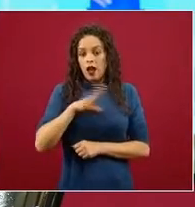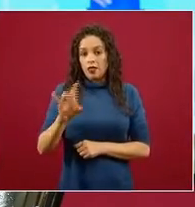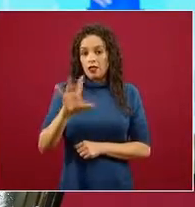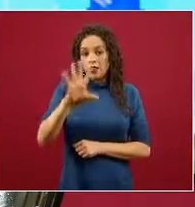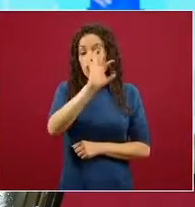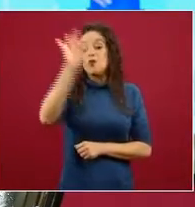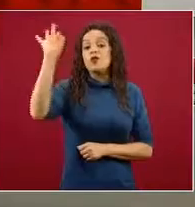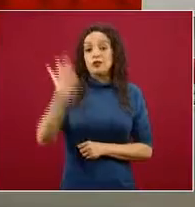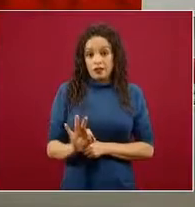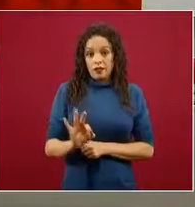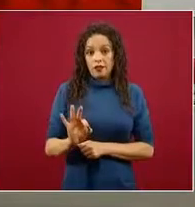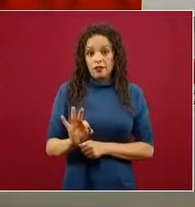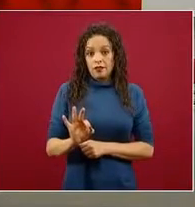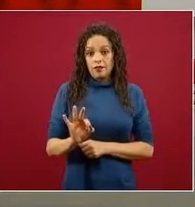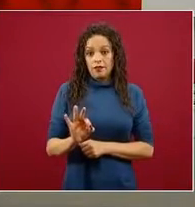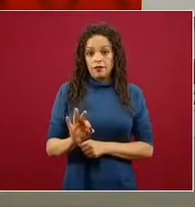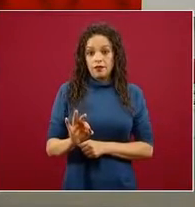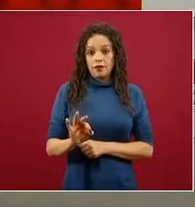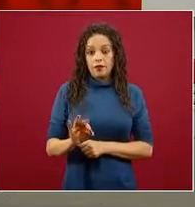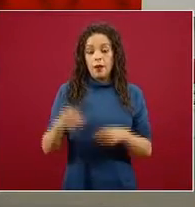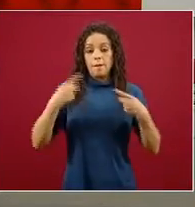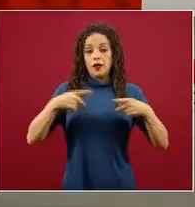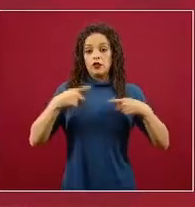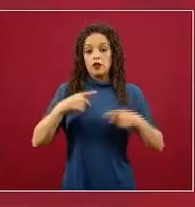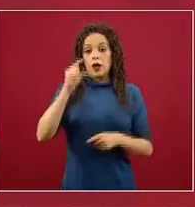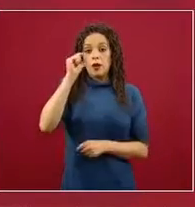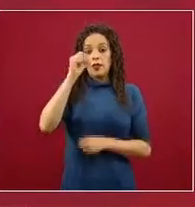35% en los mayores de 20 años.